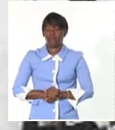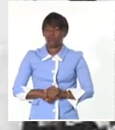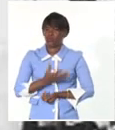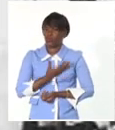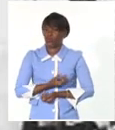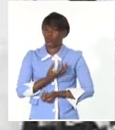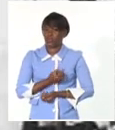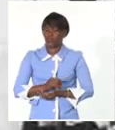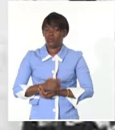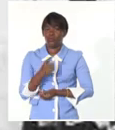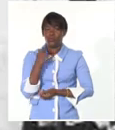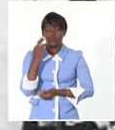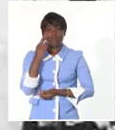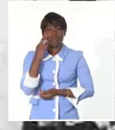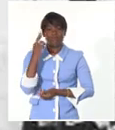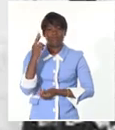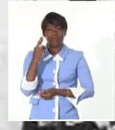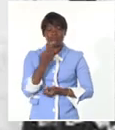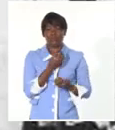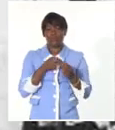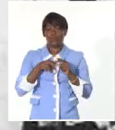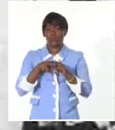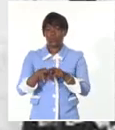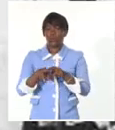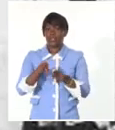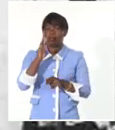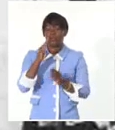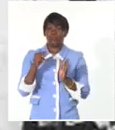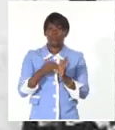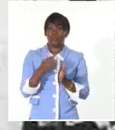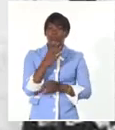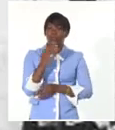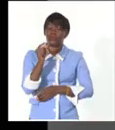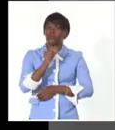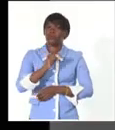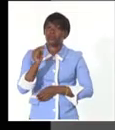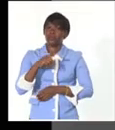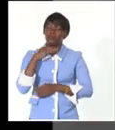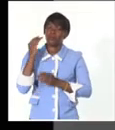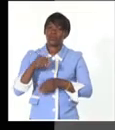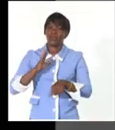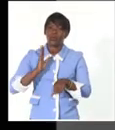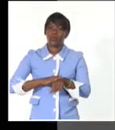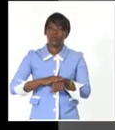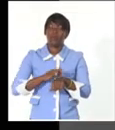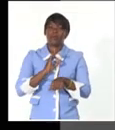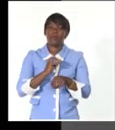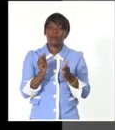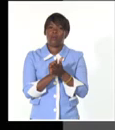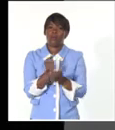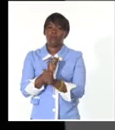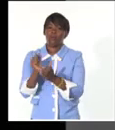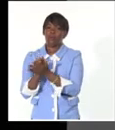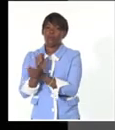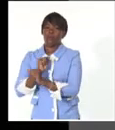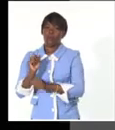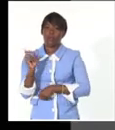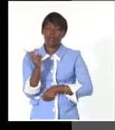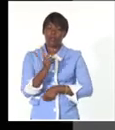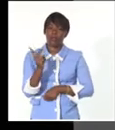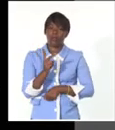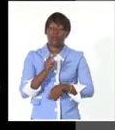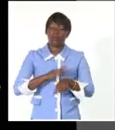los más de 3.400 compatriotas fallecidos como resultado de las agresiones de Estados